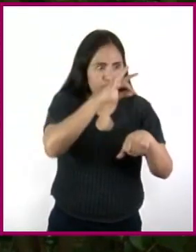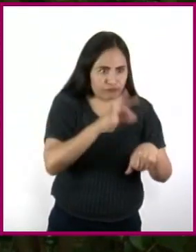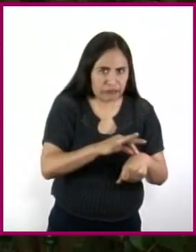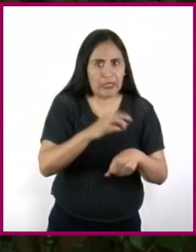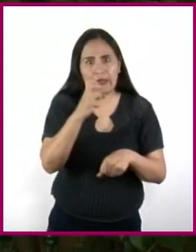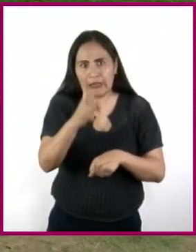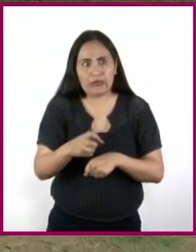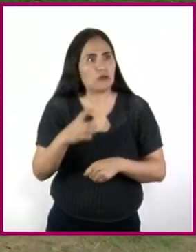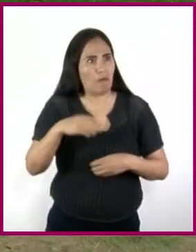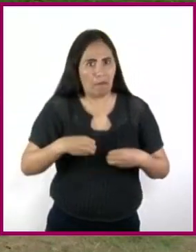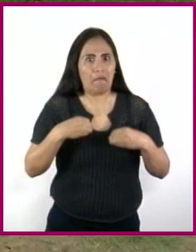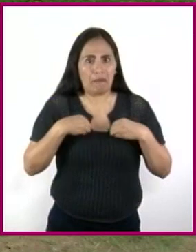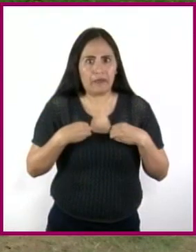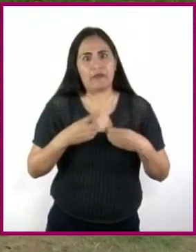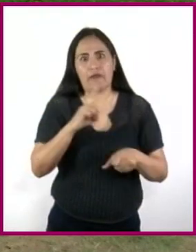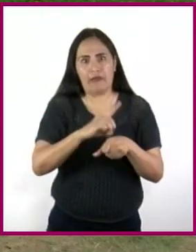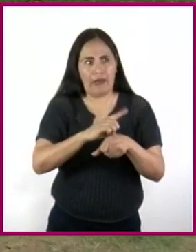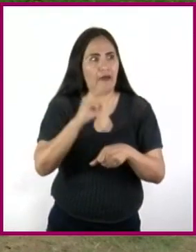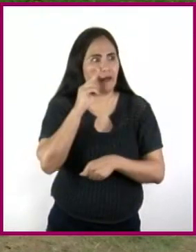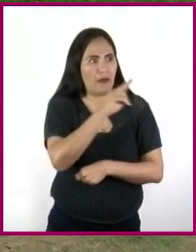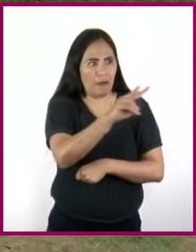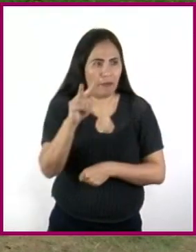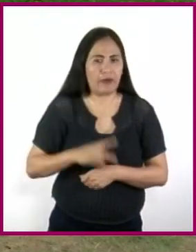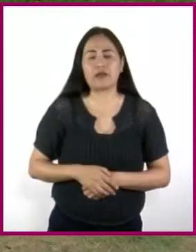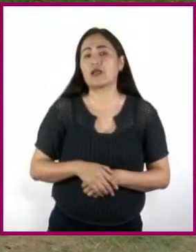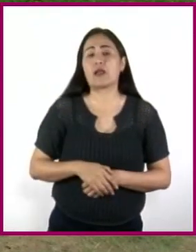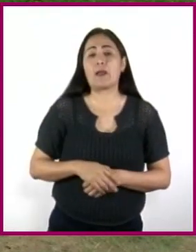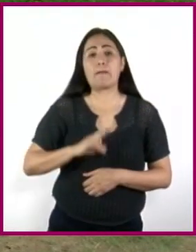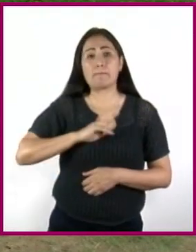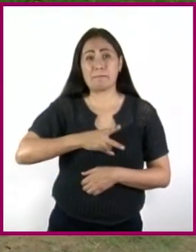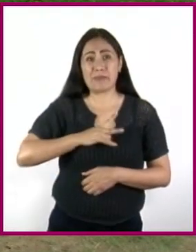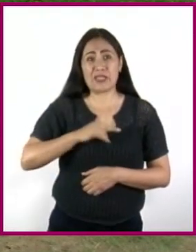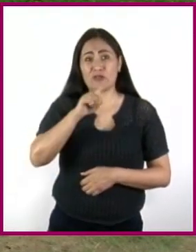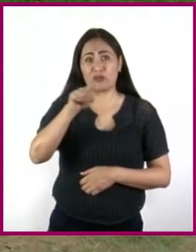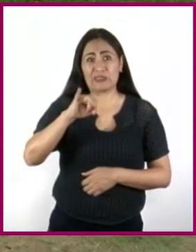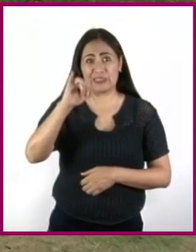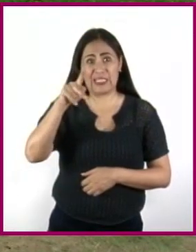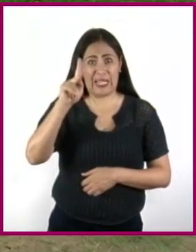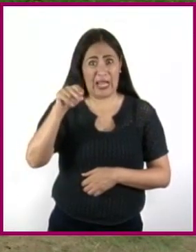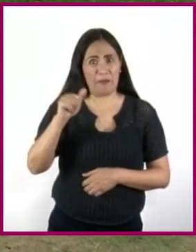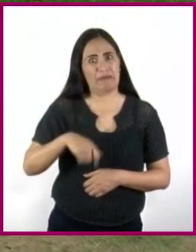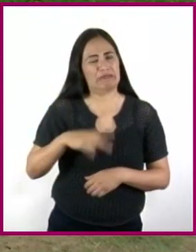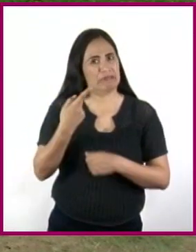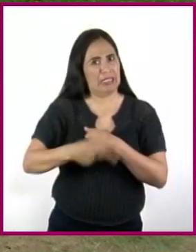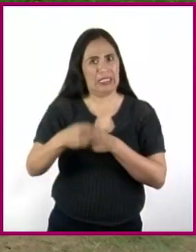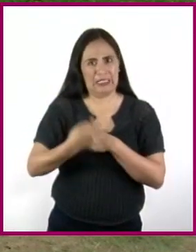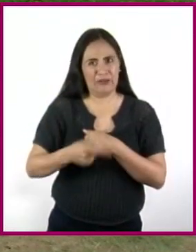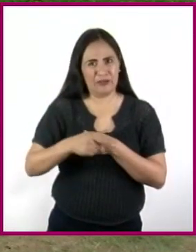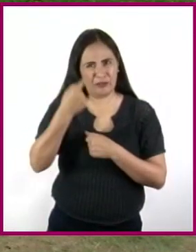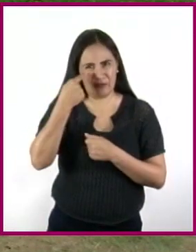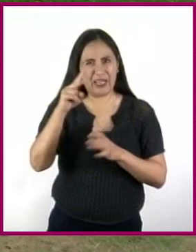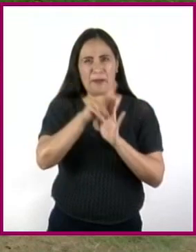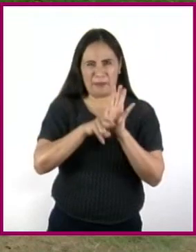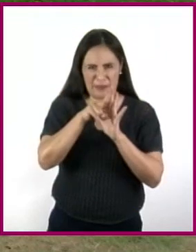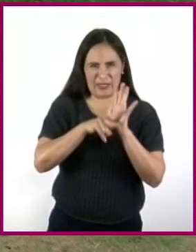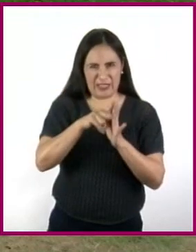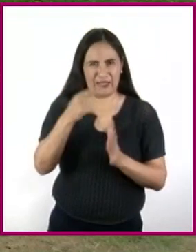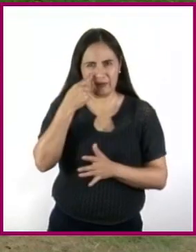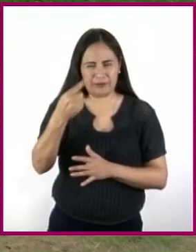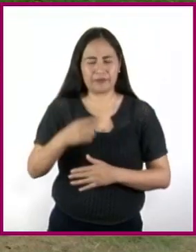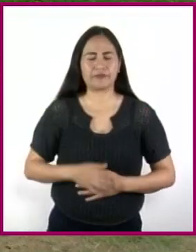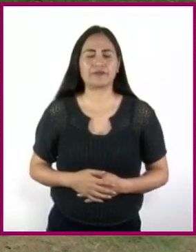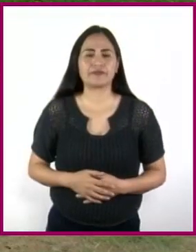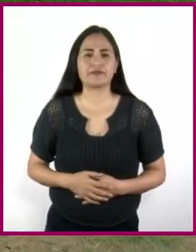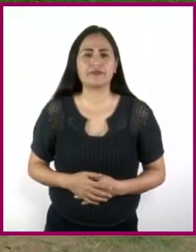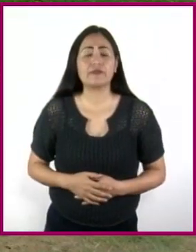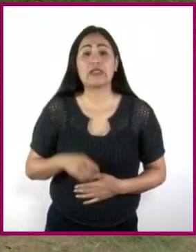regularmente. Los virus como el Zika pueden ser muy peligrosos. Vamos con la siguiente cápsula sobre el síndrome de Guillain-Barré,